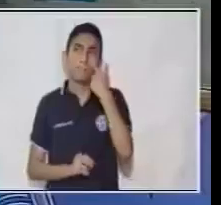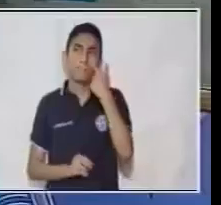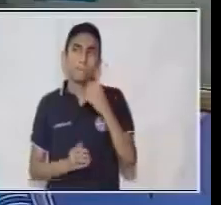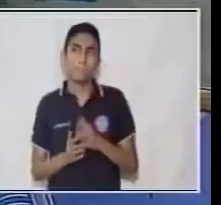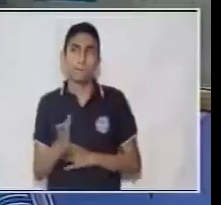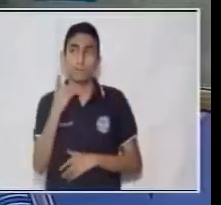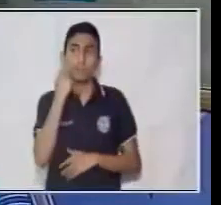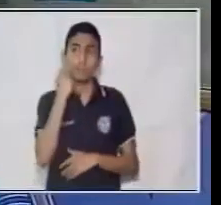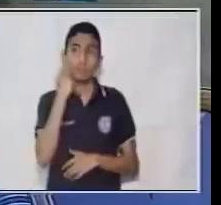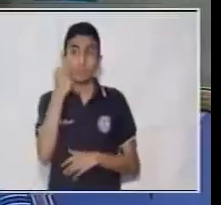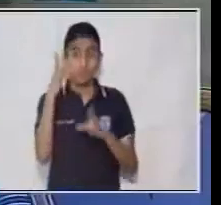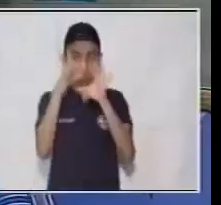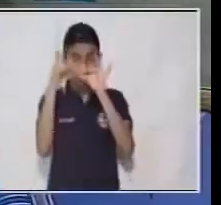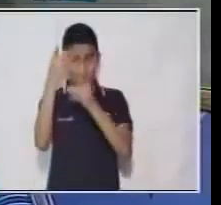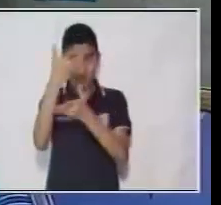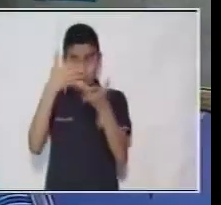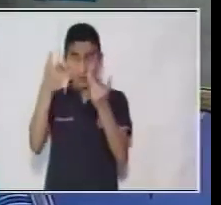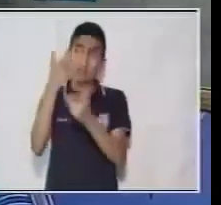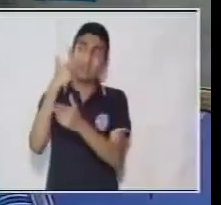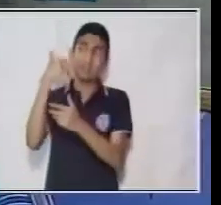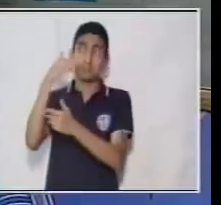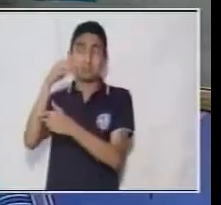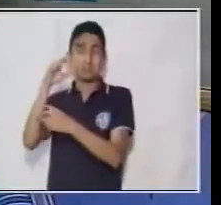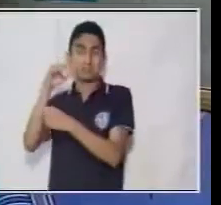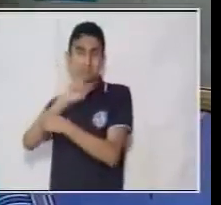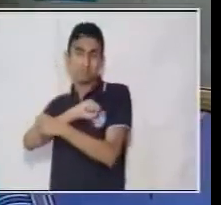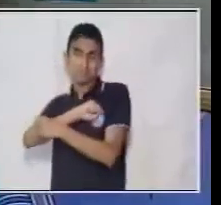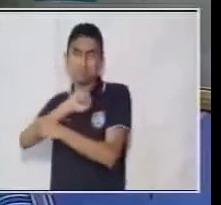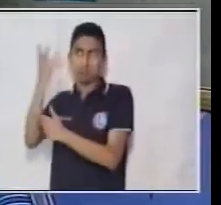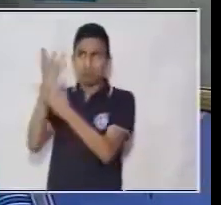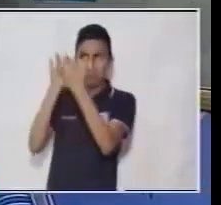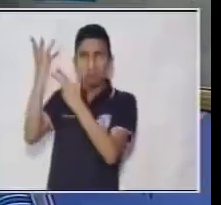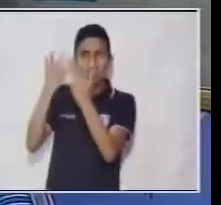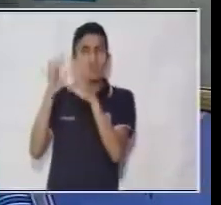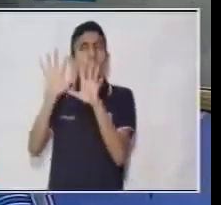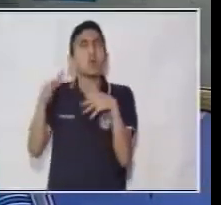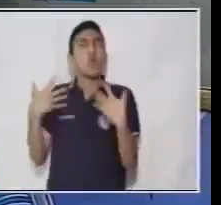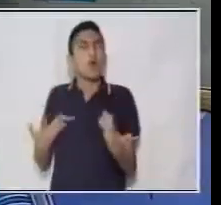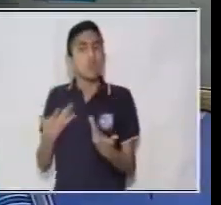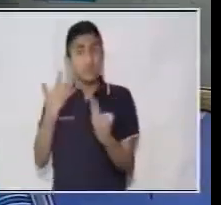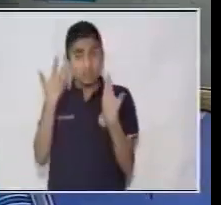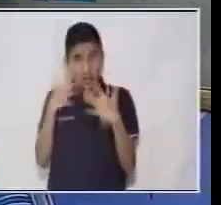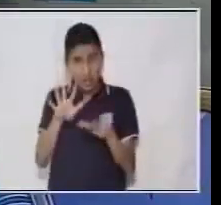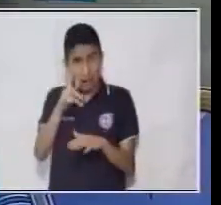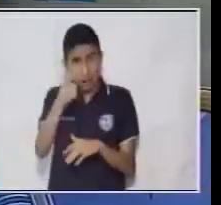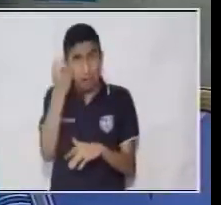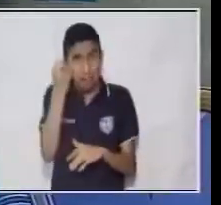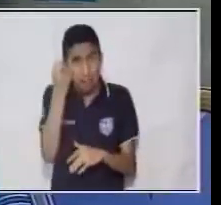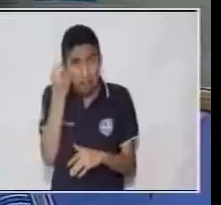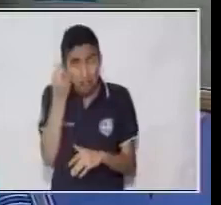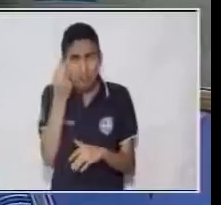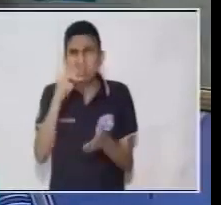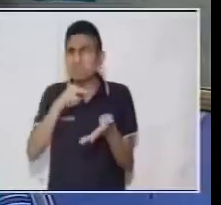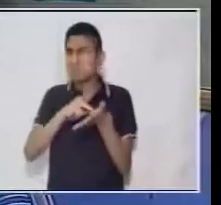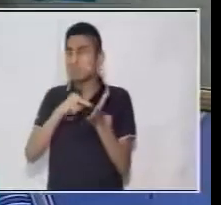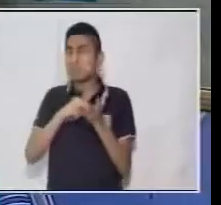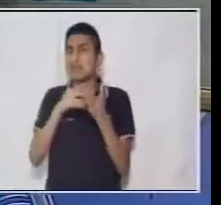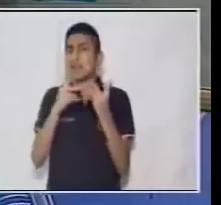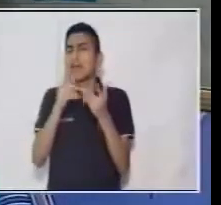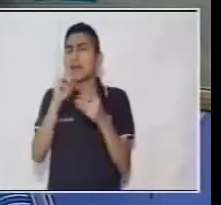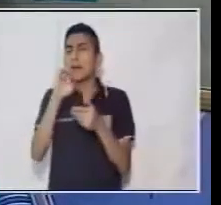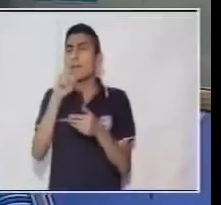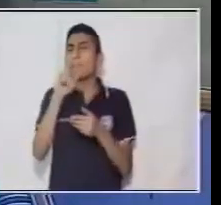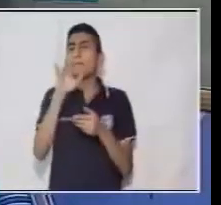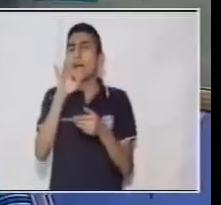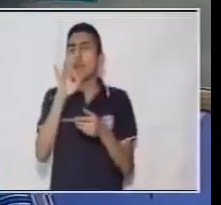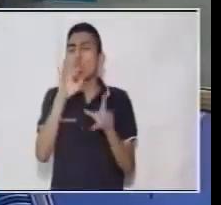A ver, coméntalo con alguien que tengas a la par, para ver si ya descubriste qué medio de